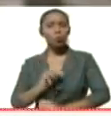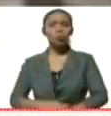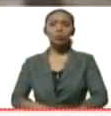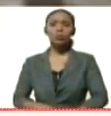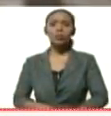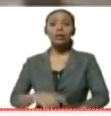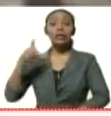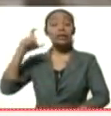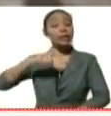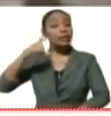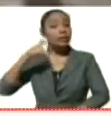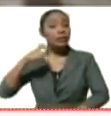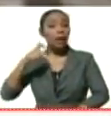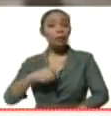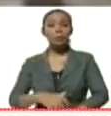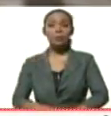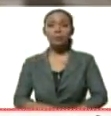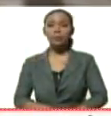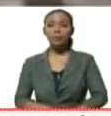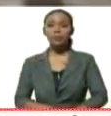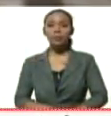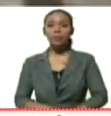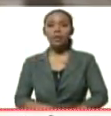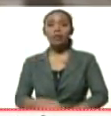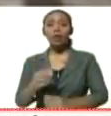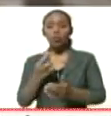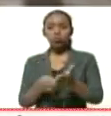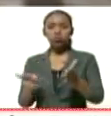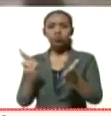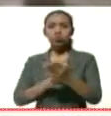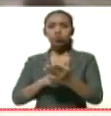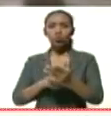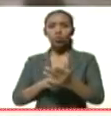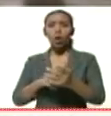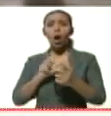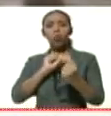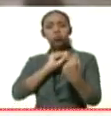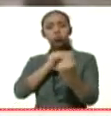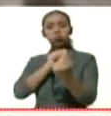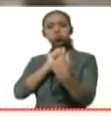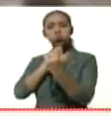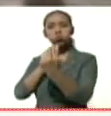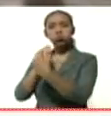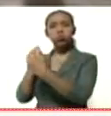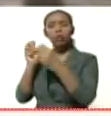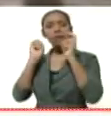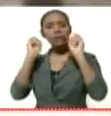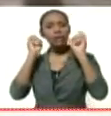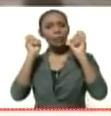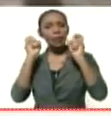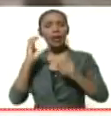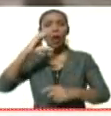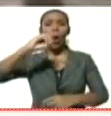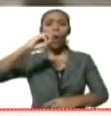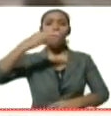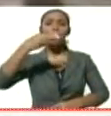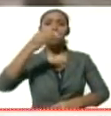la necesidad de retomar los diálogos en el marco de la OPEP